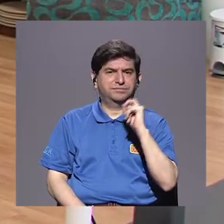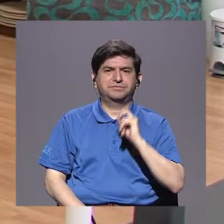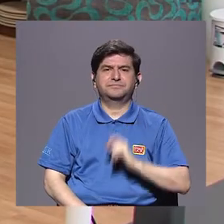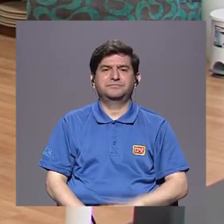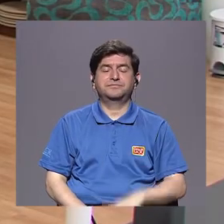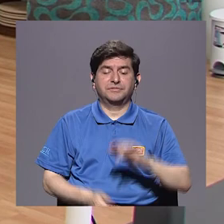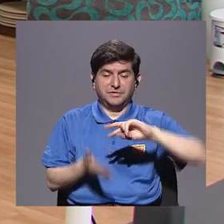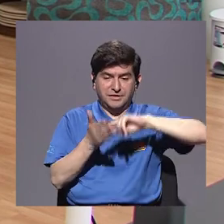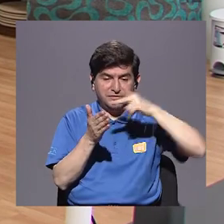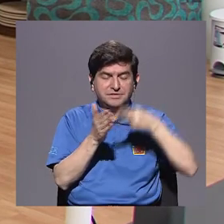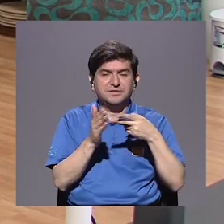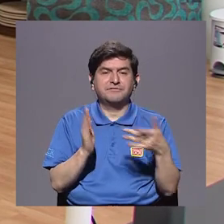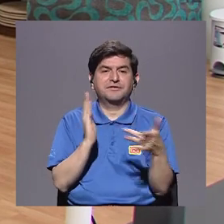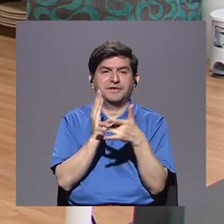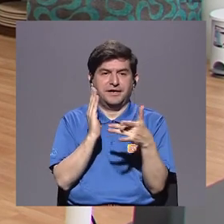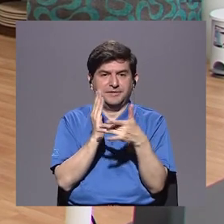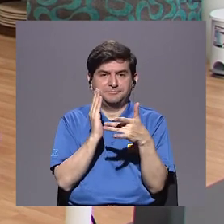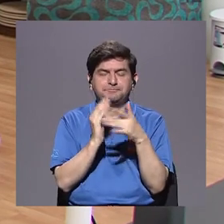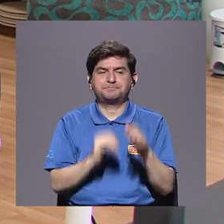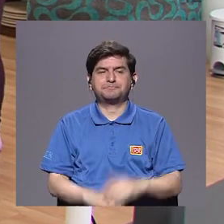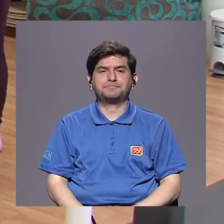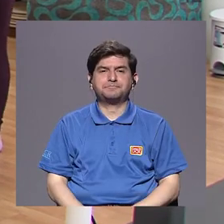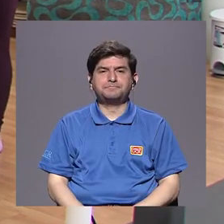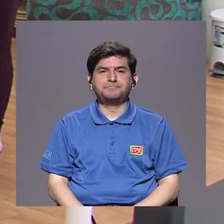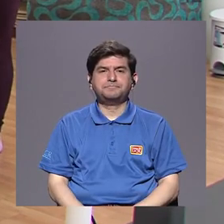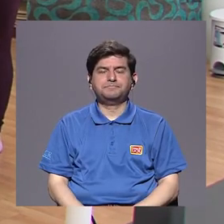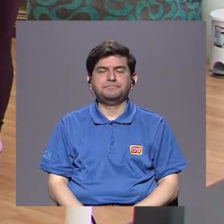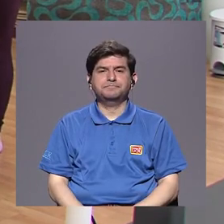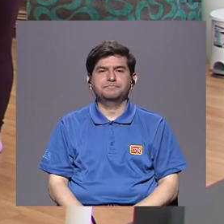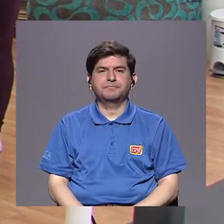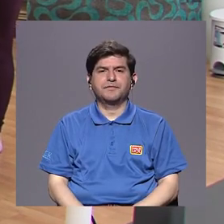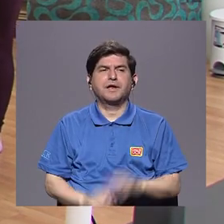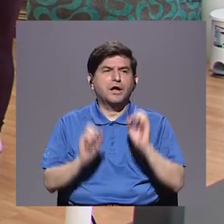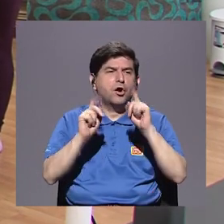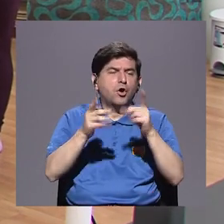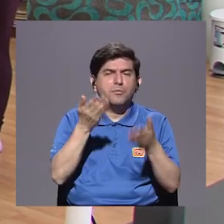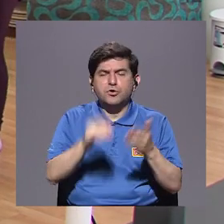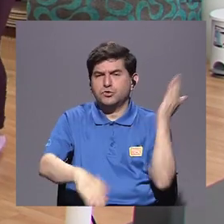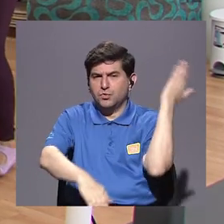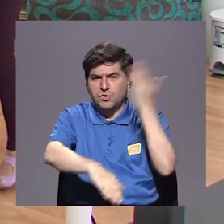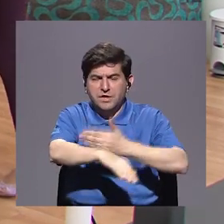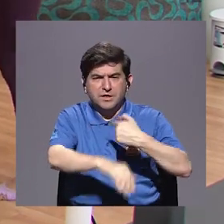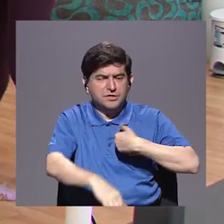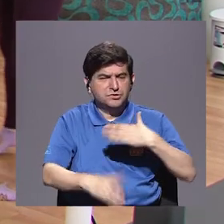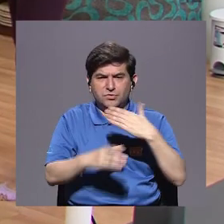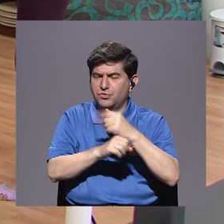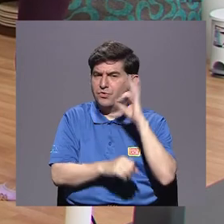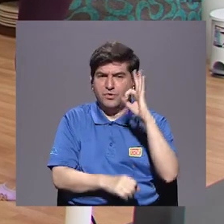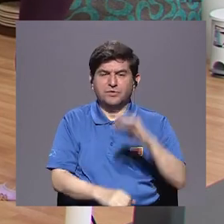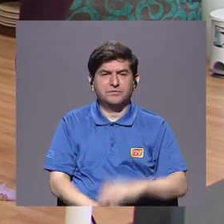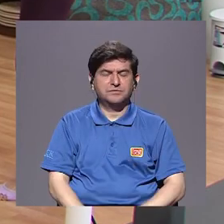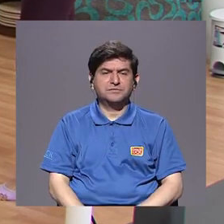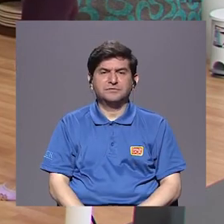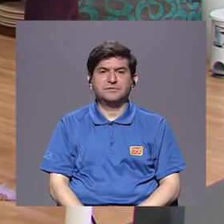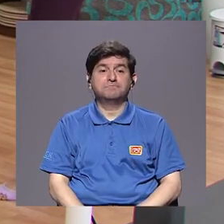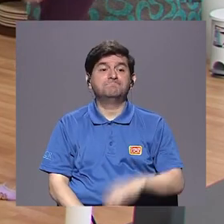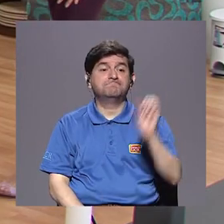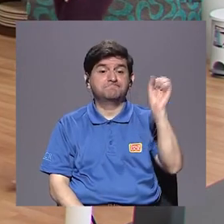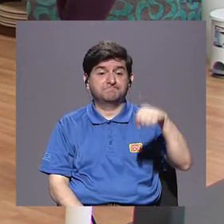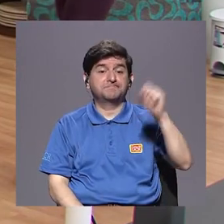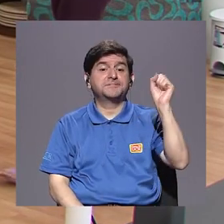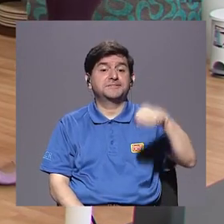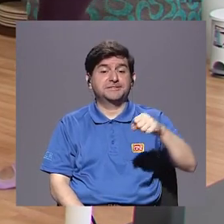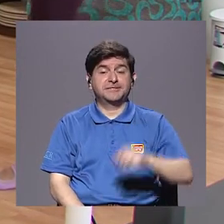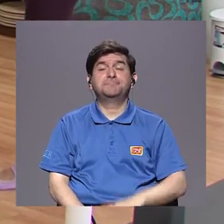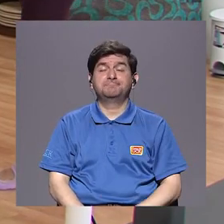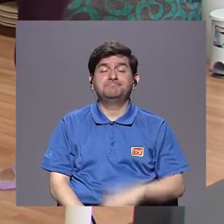conocimiento de la técnica. ¿Habría alguna posibilidad de lesión si uno no lo hace bien?